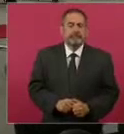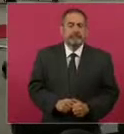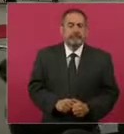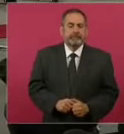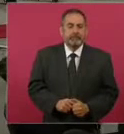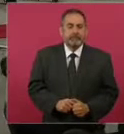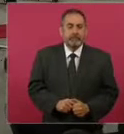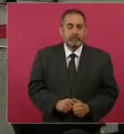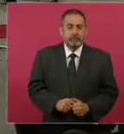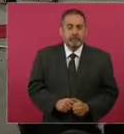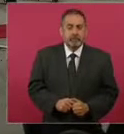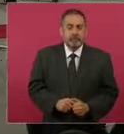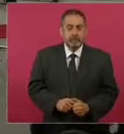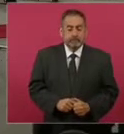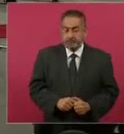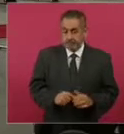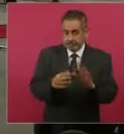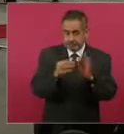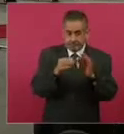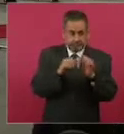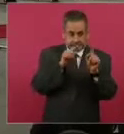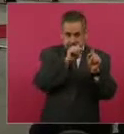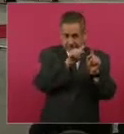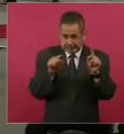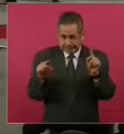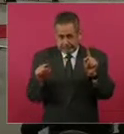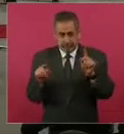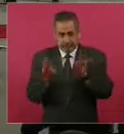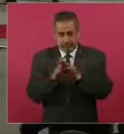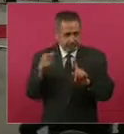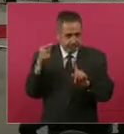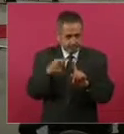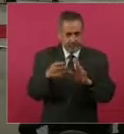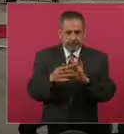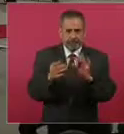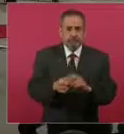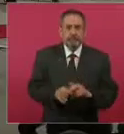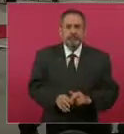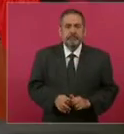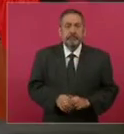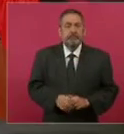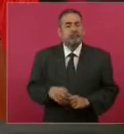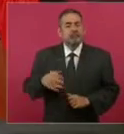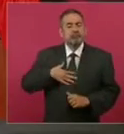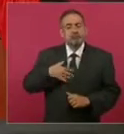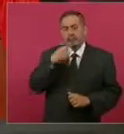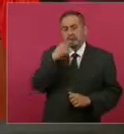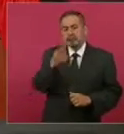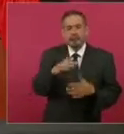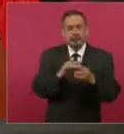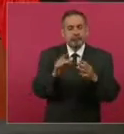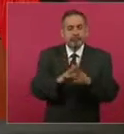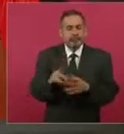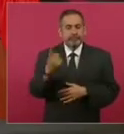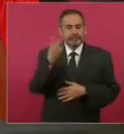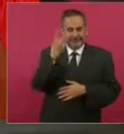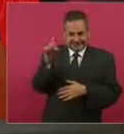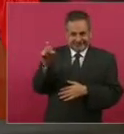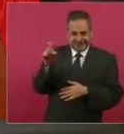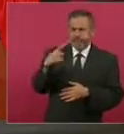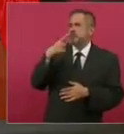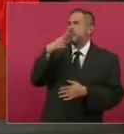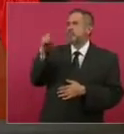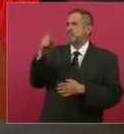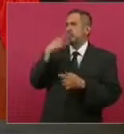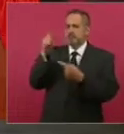de datos generales y a la vez concretos del caso. Le mencionábamos que se han recibido 100 denuncias en